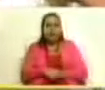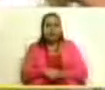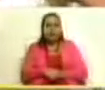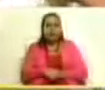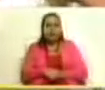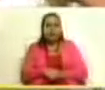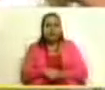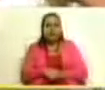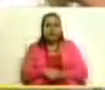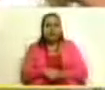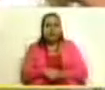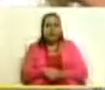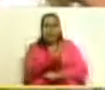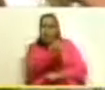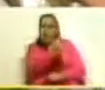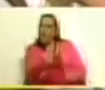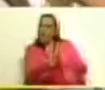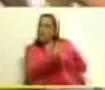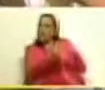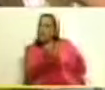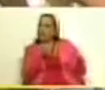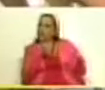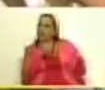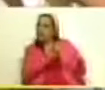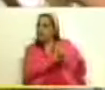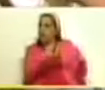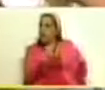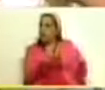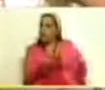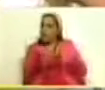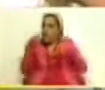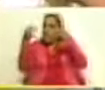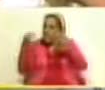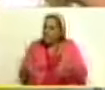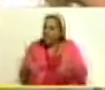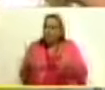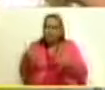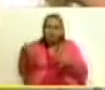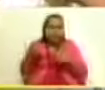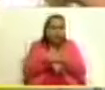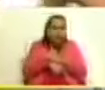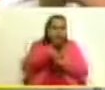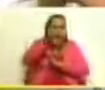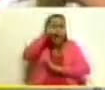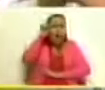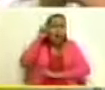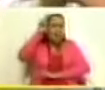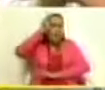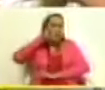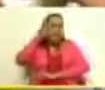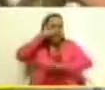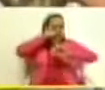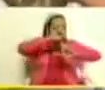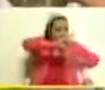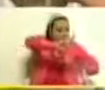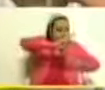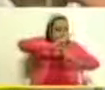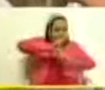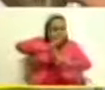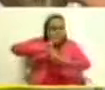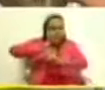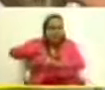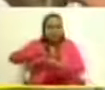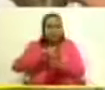ha sido mucho más que simples encuentros. Han sido momentos de verdadero entendimiento y respeto mutuo.